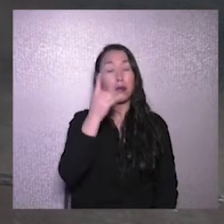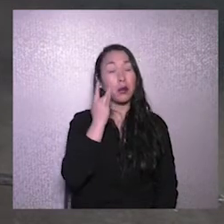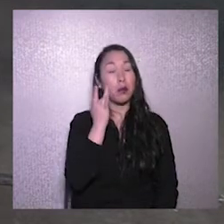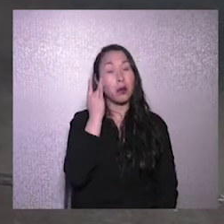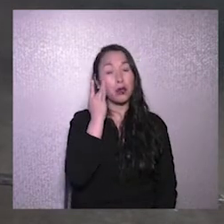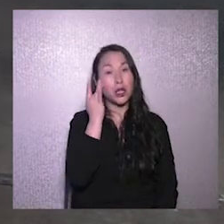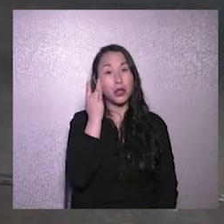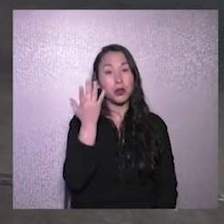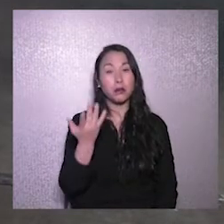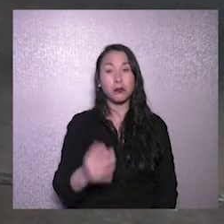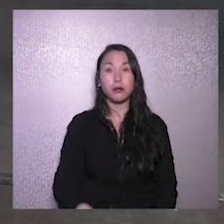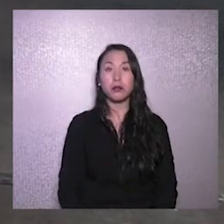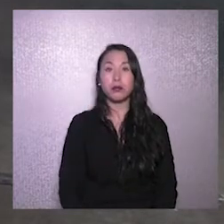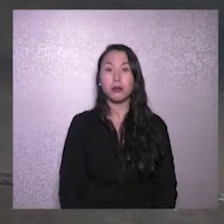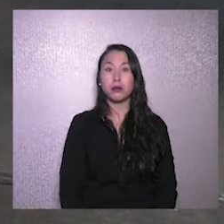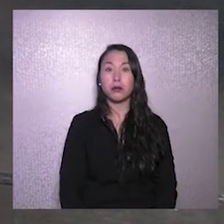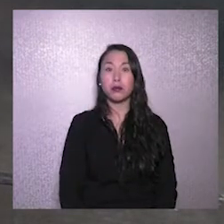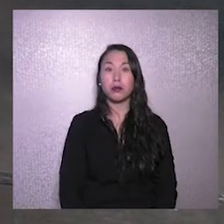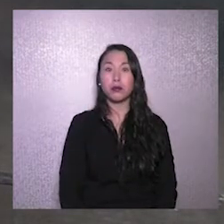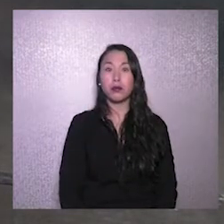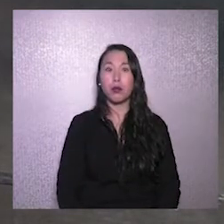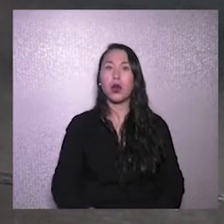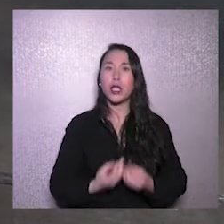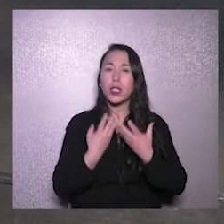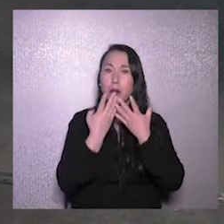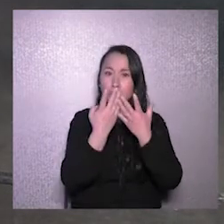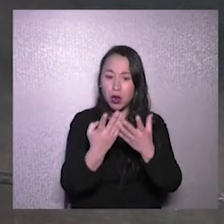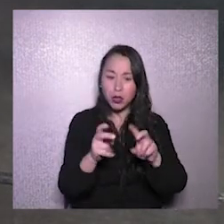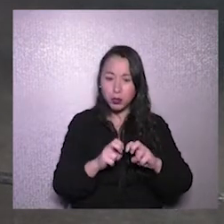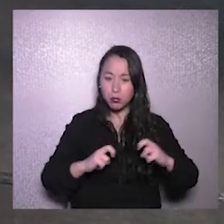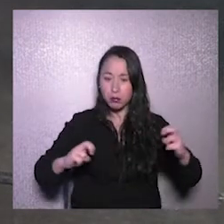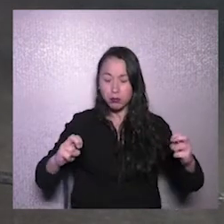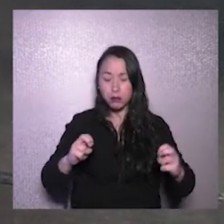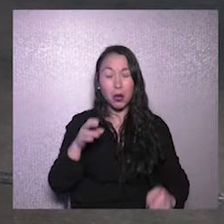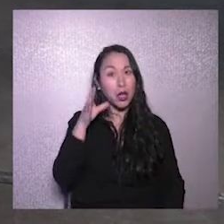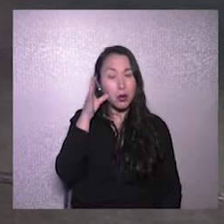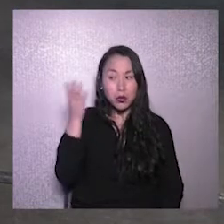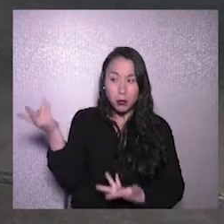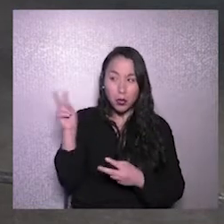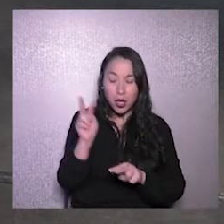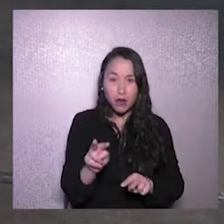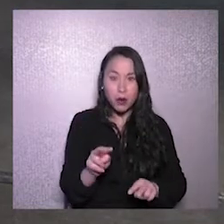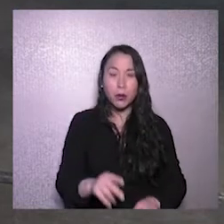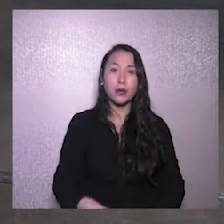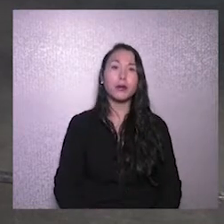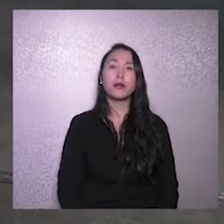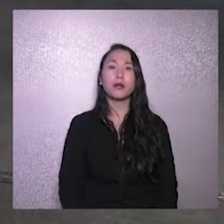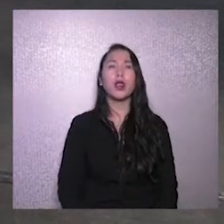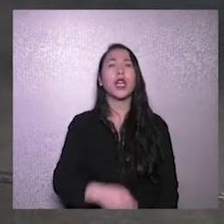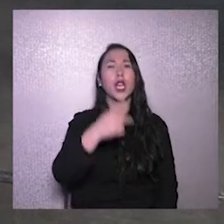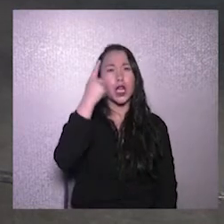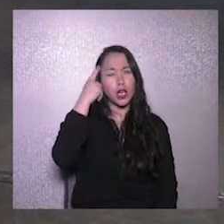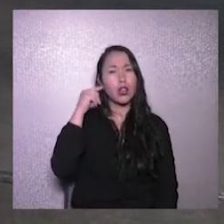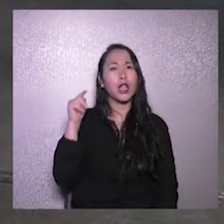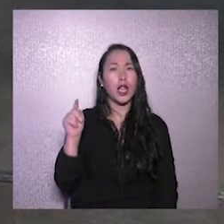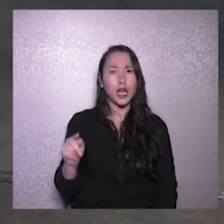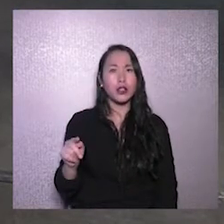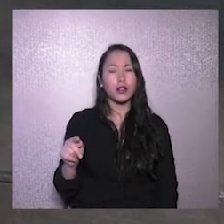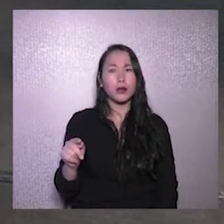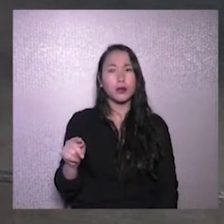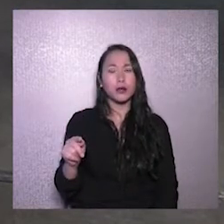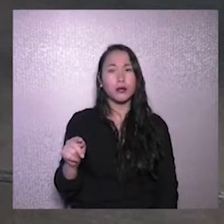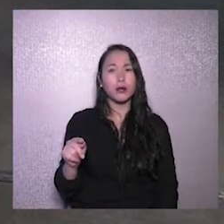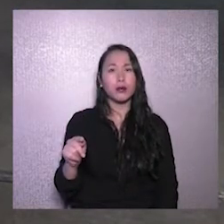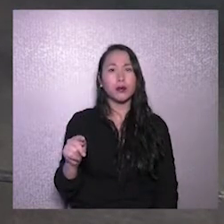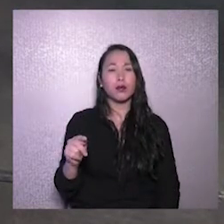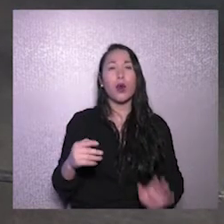lo que se expresó en este panel que acabamos de escuchar, porque creo que eso